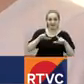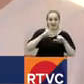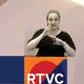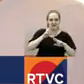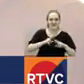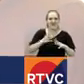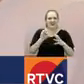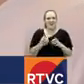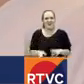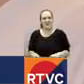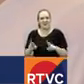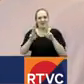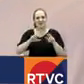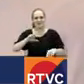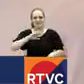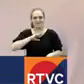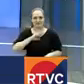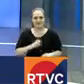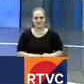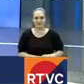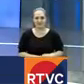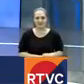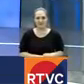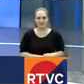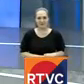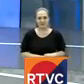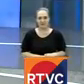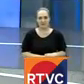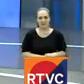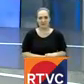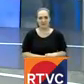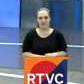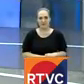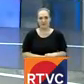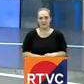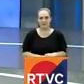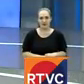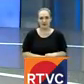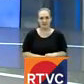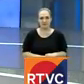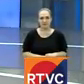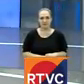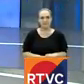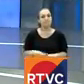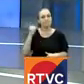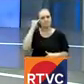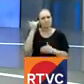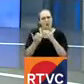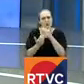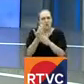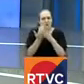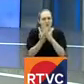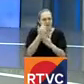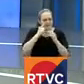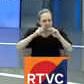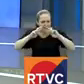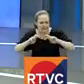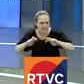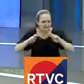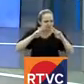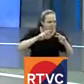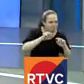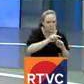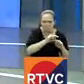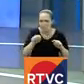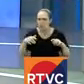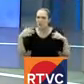del cuadro de medallería. La innovación y la búsqueda constante de ayudar a los demás hicieron parte de las historias